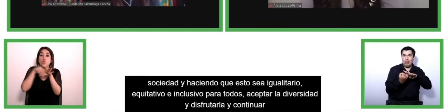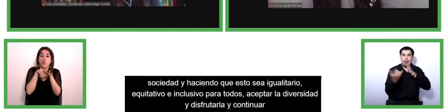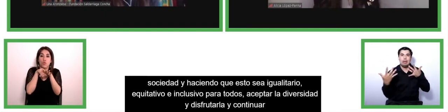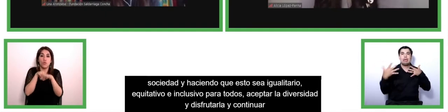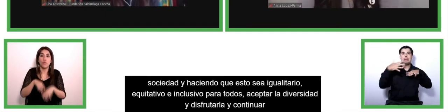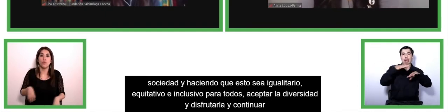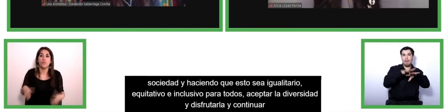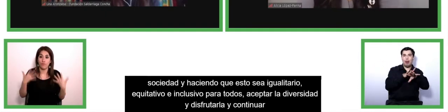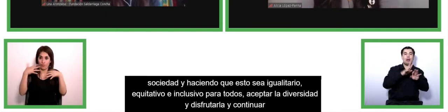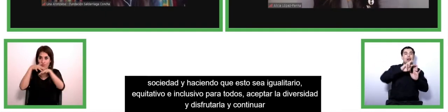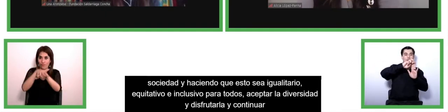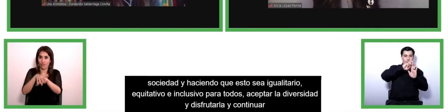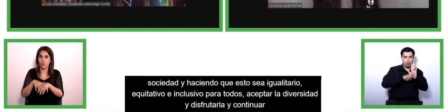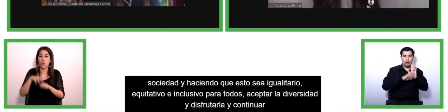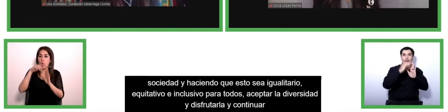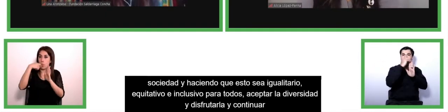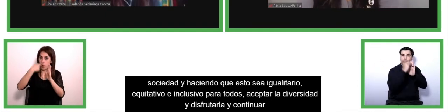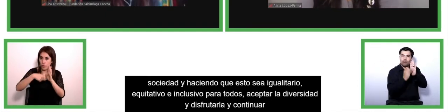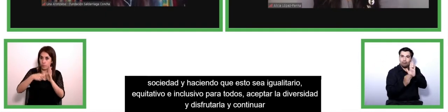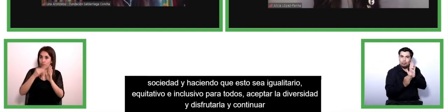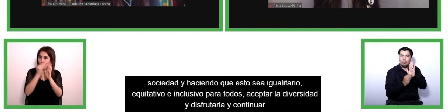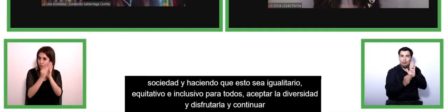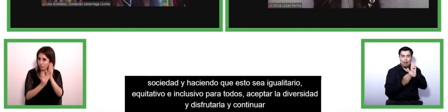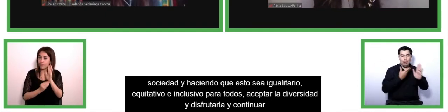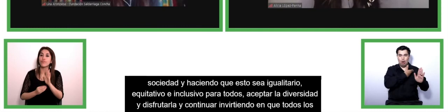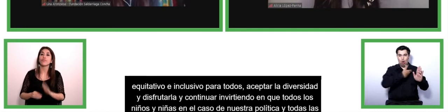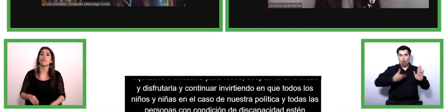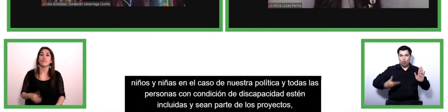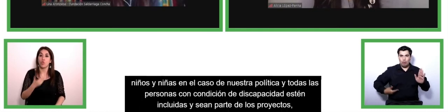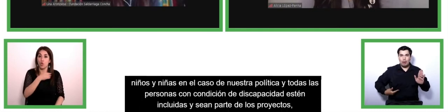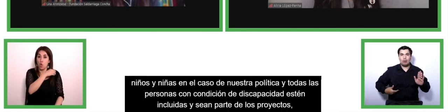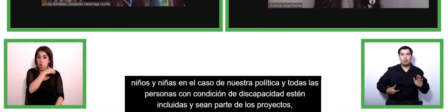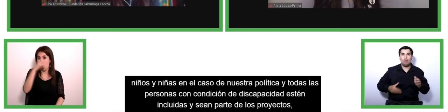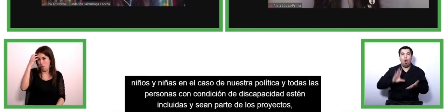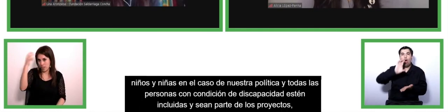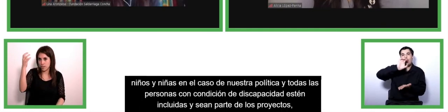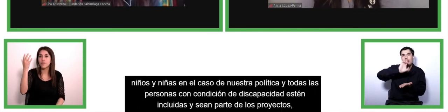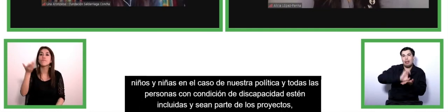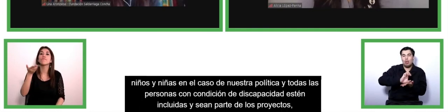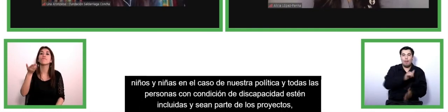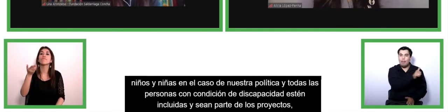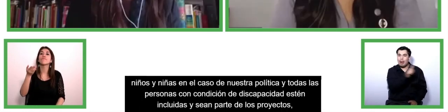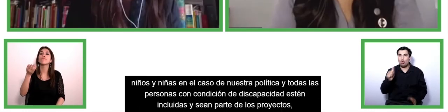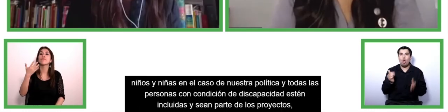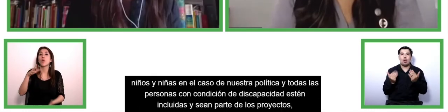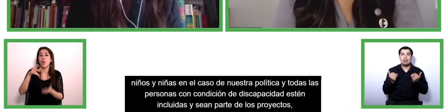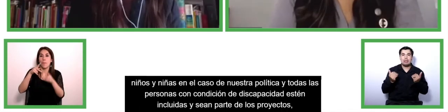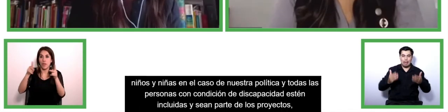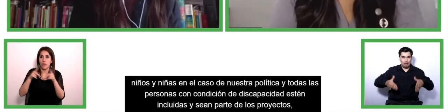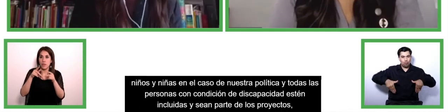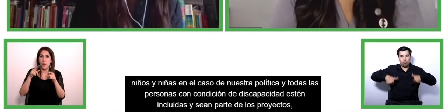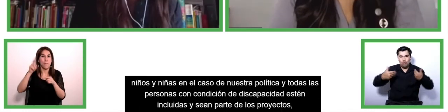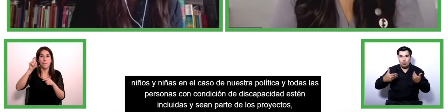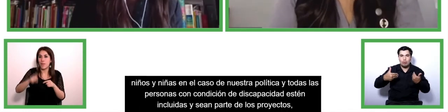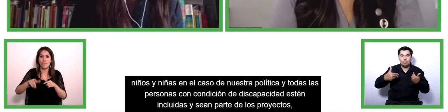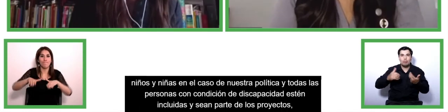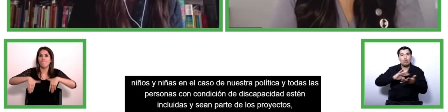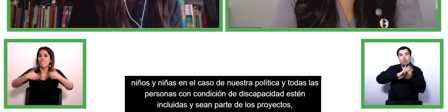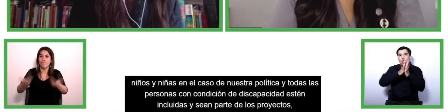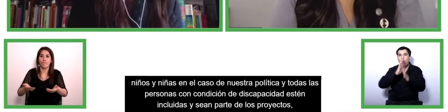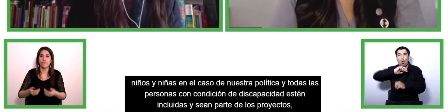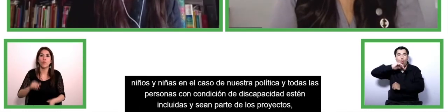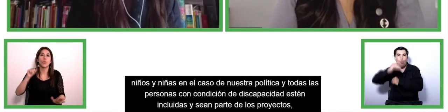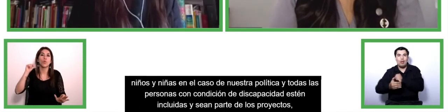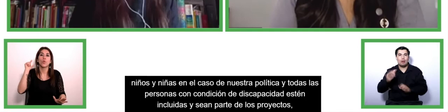los proyectos gubernamentales y de Estado, para que tengan todas sus necesidades cubiertas y sean parte de la